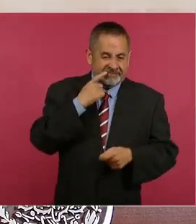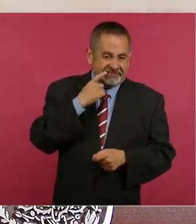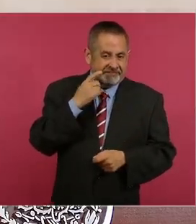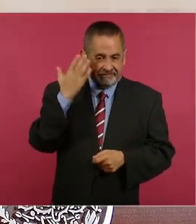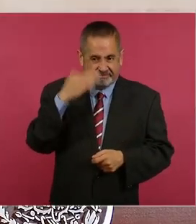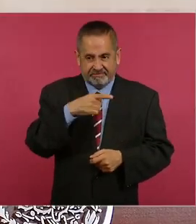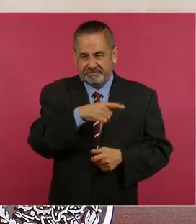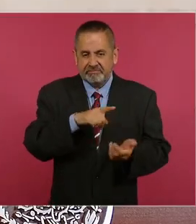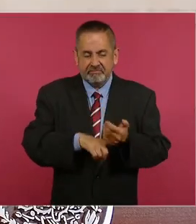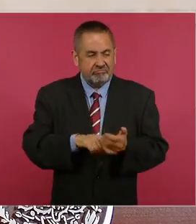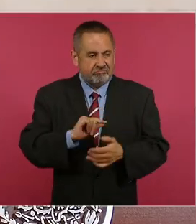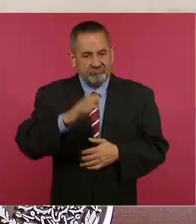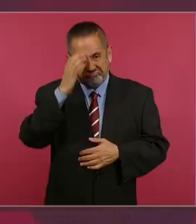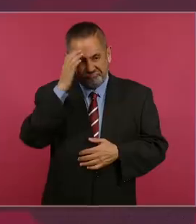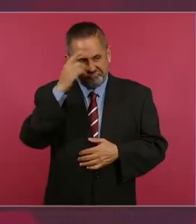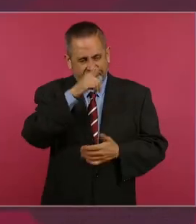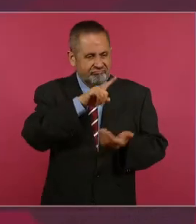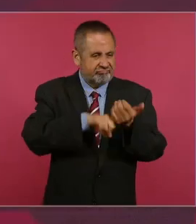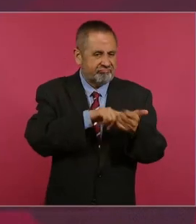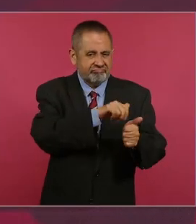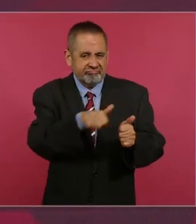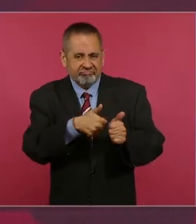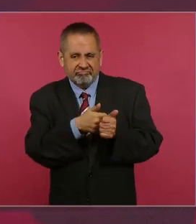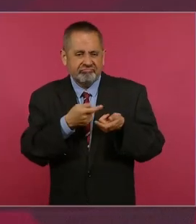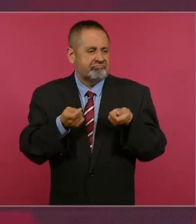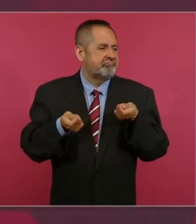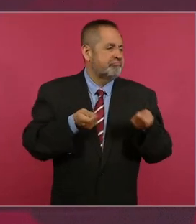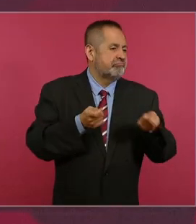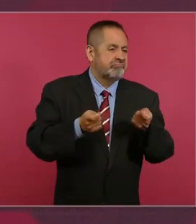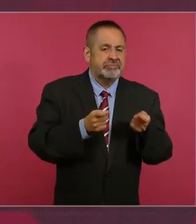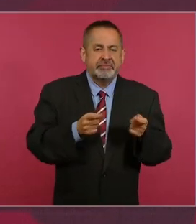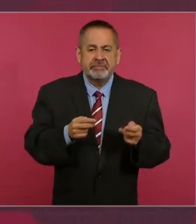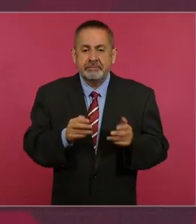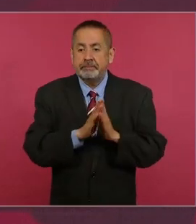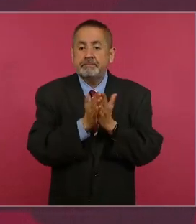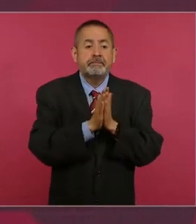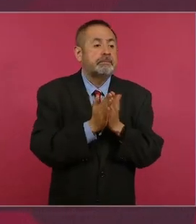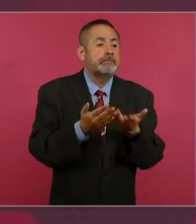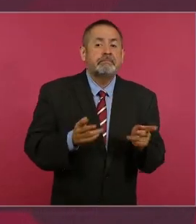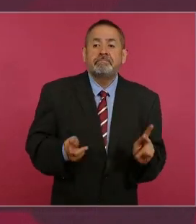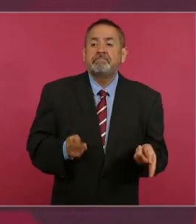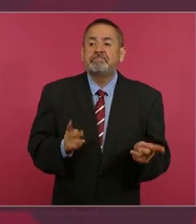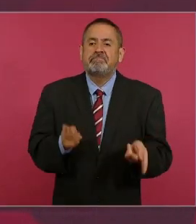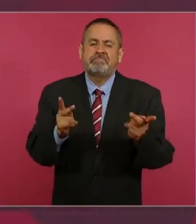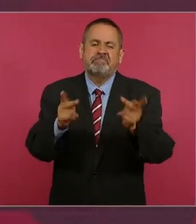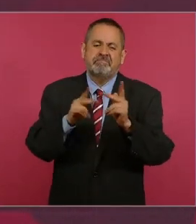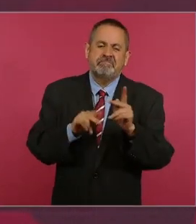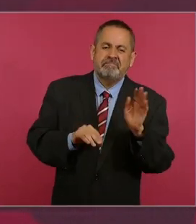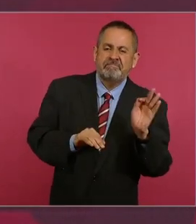es de los más famosos, de los que más venden libros.